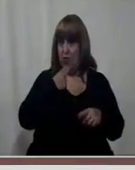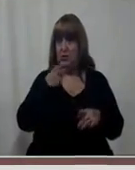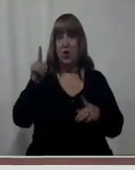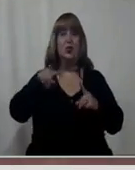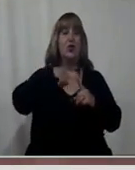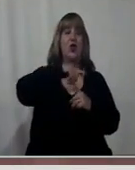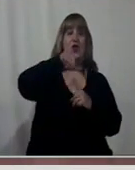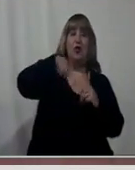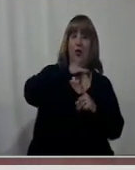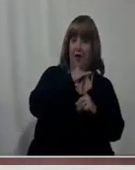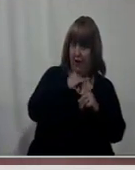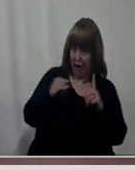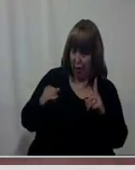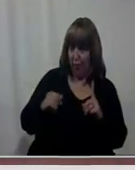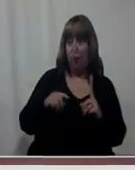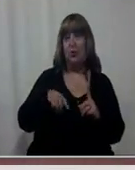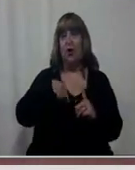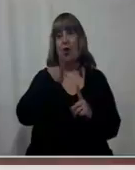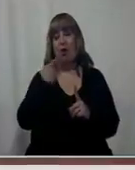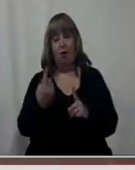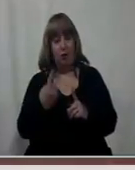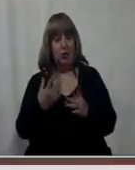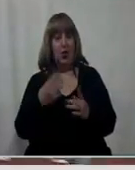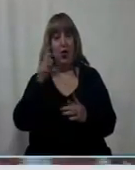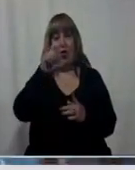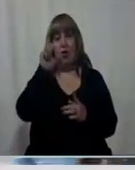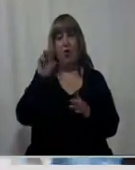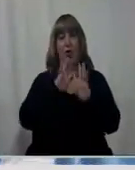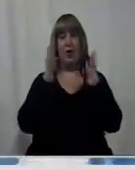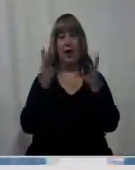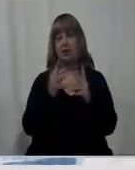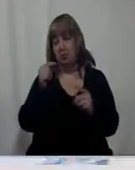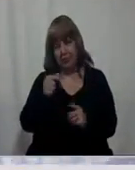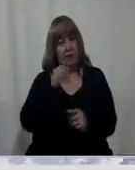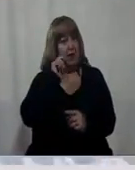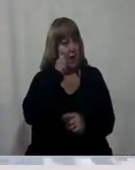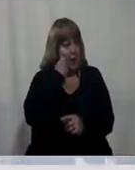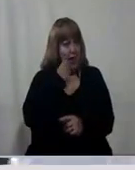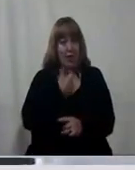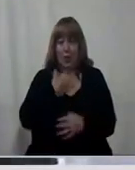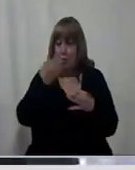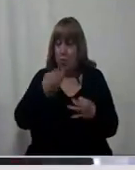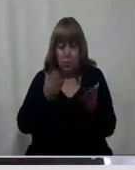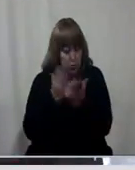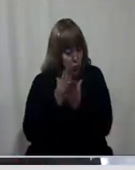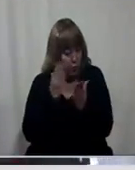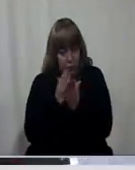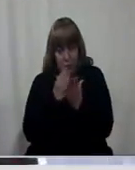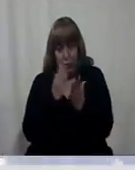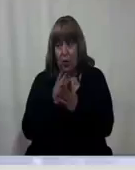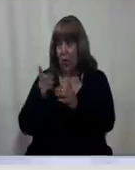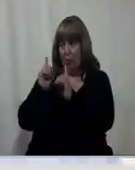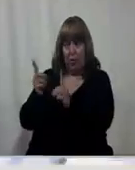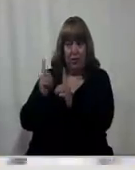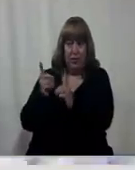de Corralito. Son chicos muy aplicados, muy respetuosos y que aman la escuela. Tengo docentes que han venido a la escuela,